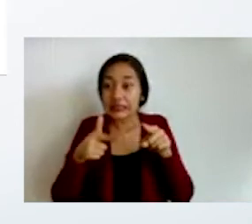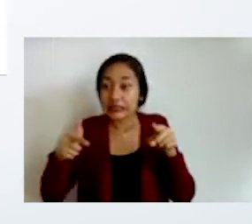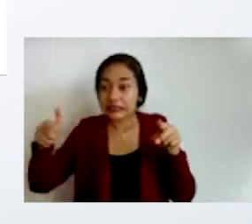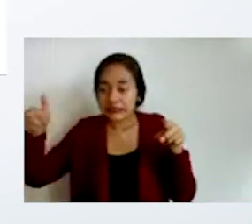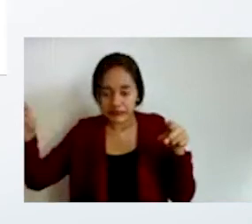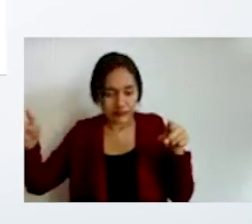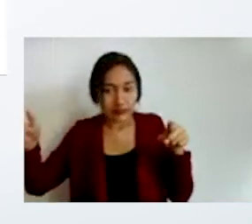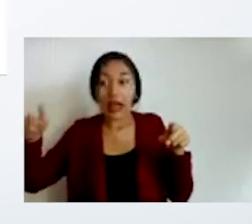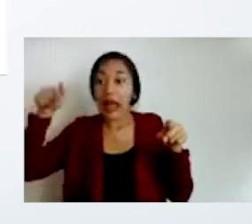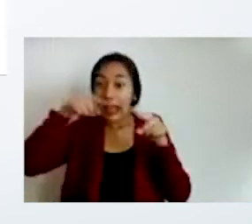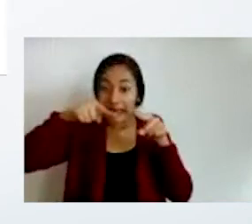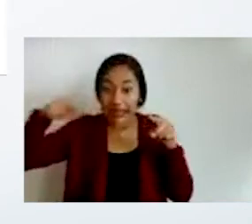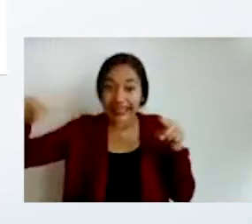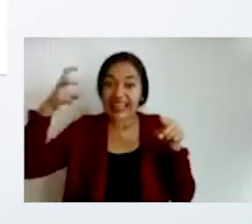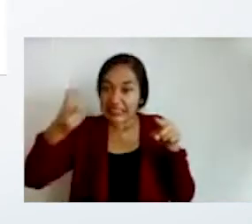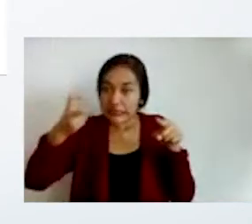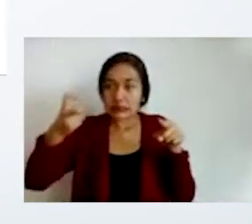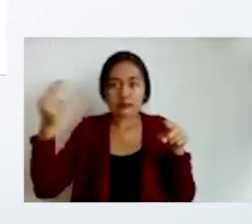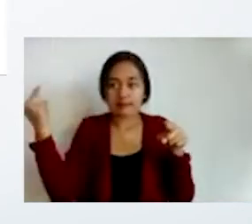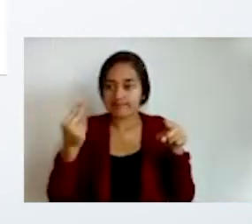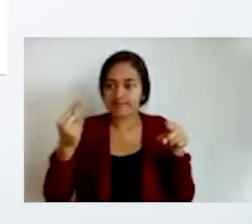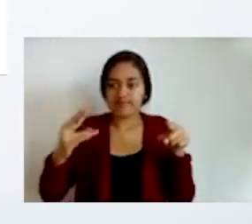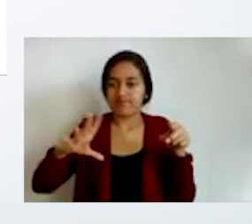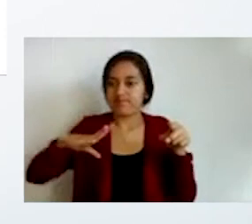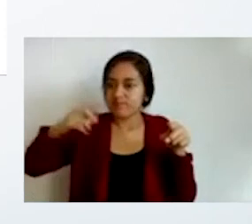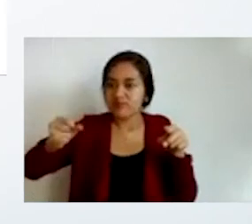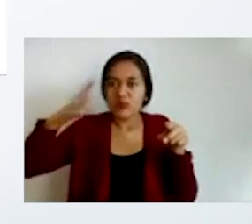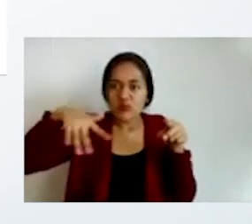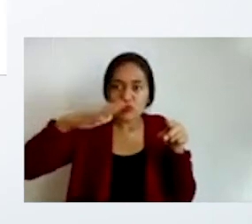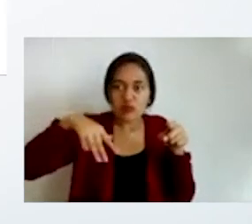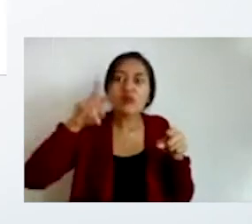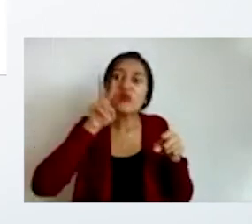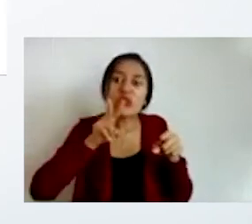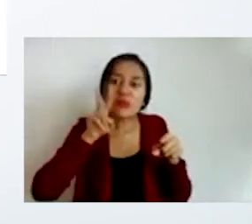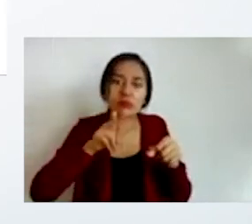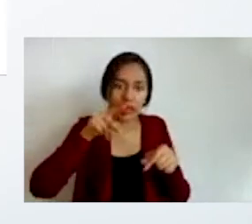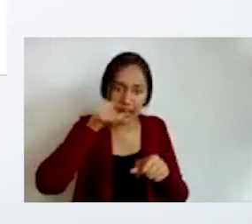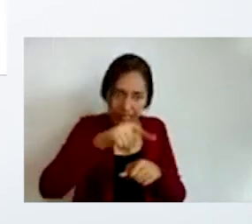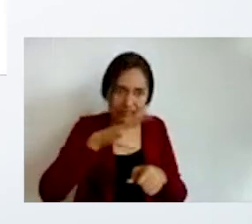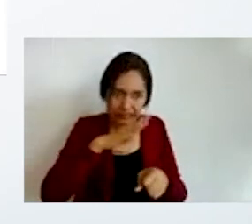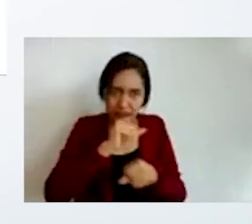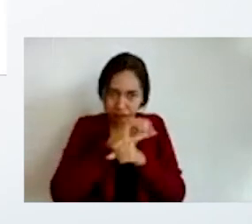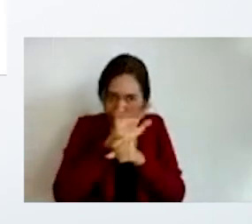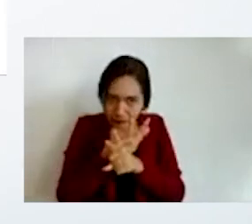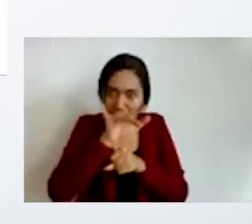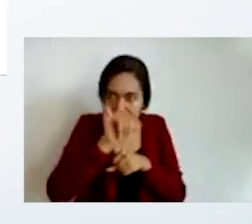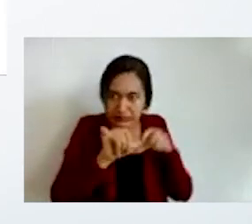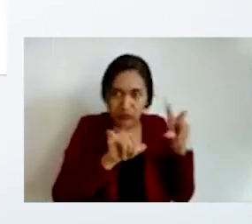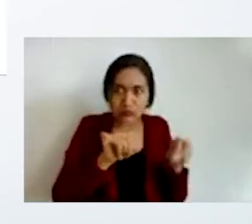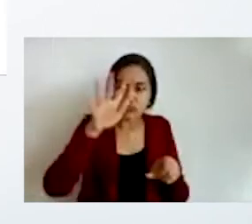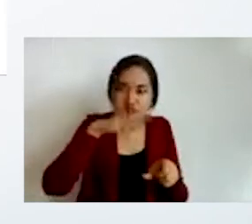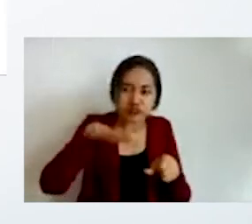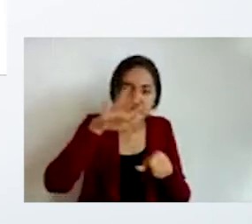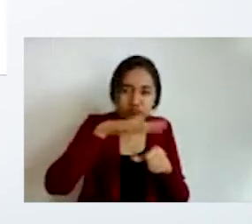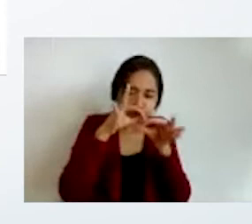encontrar el virus. Probablemente el virus va a seguir presente durante toda la etapa clínica y hasta durante la